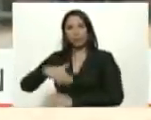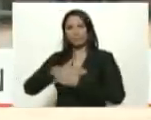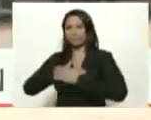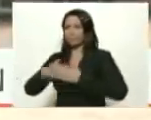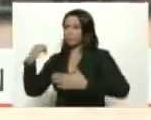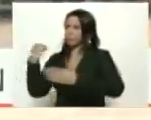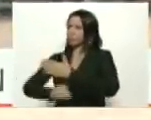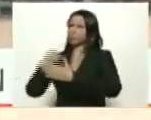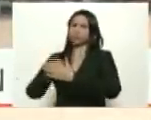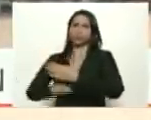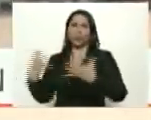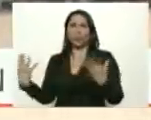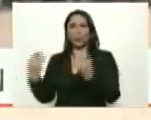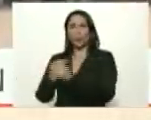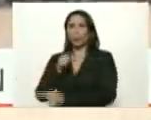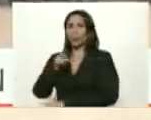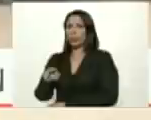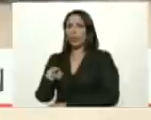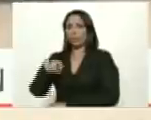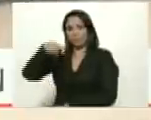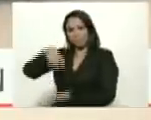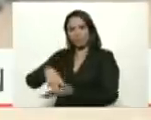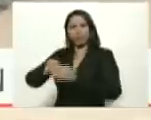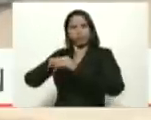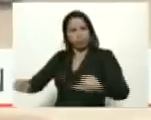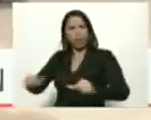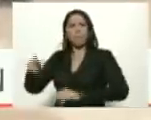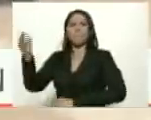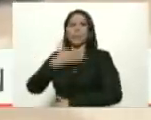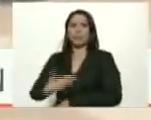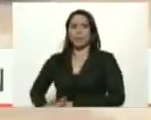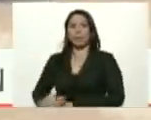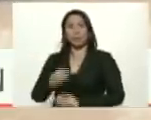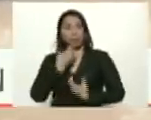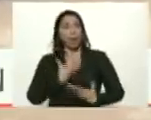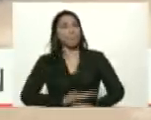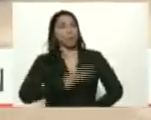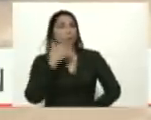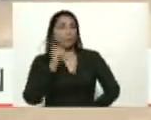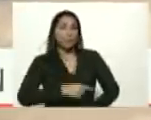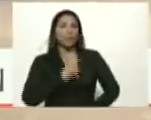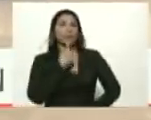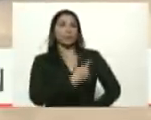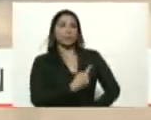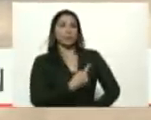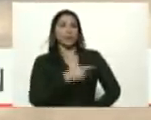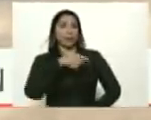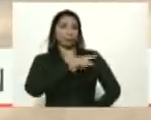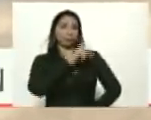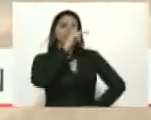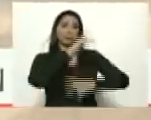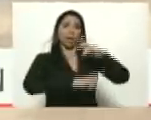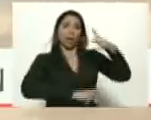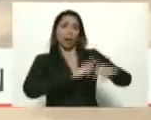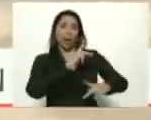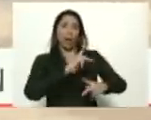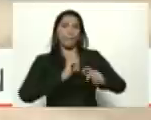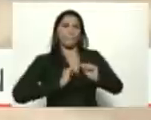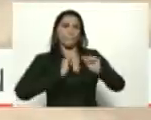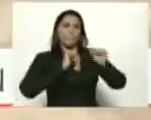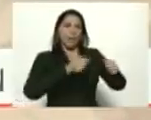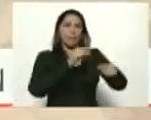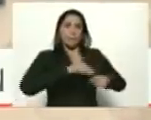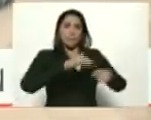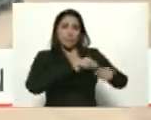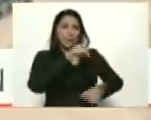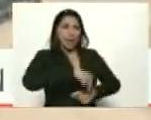a luchar con usted. Rodilla en tierra, presidente. Bueno, es muy importante decirle que este plan del inicio de siembra